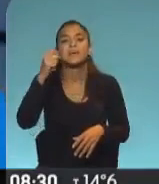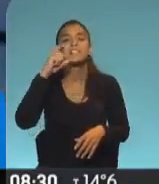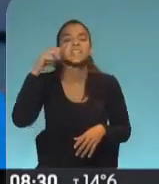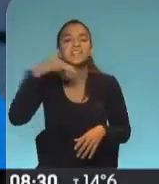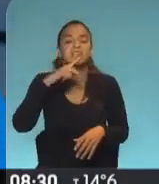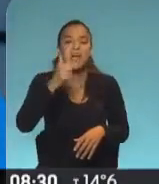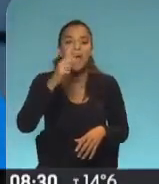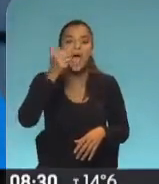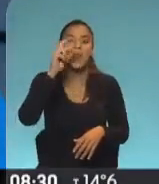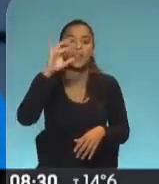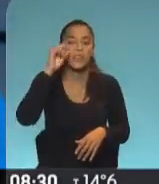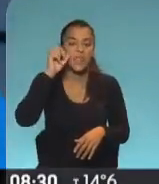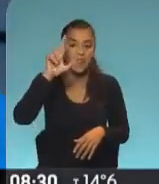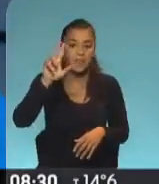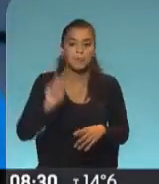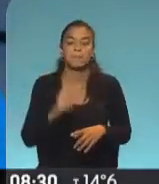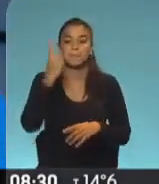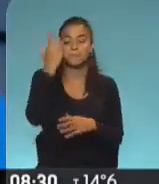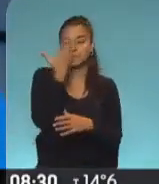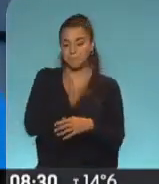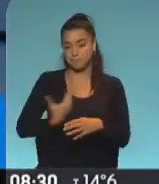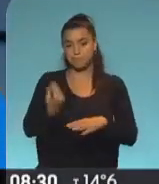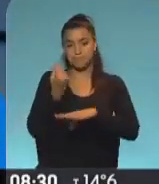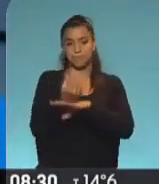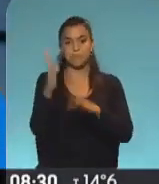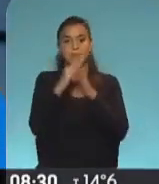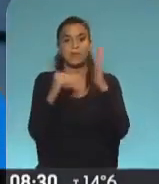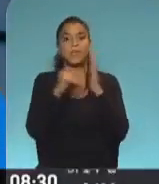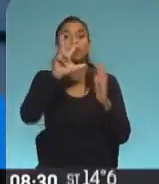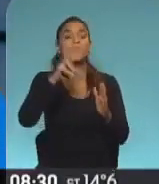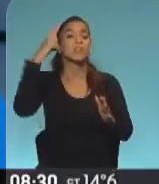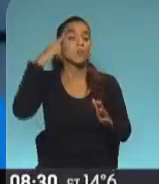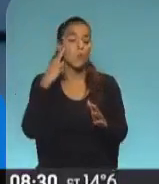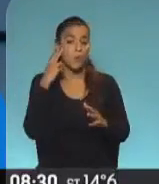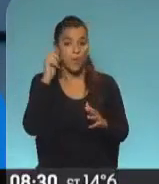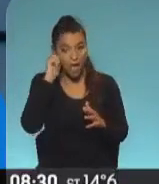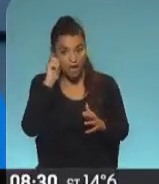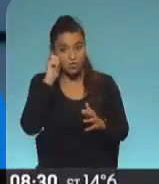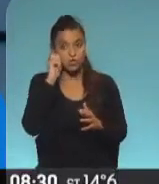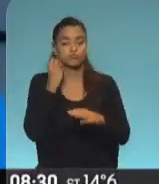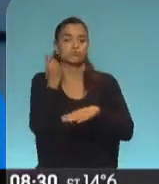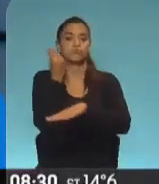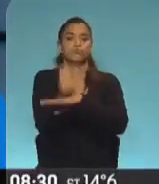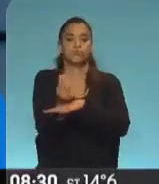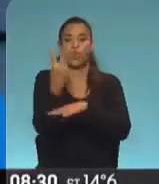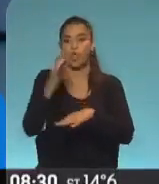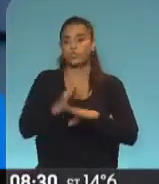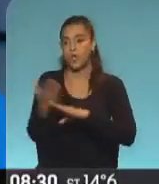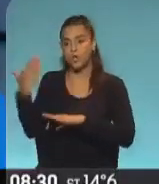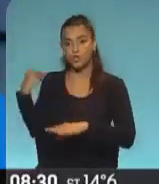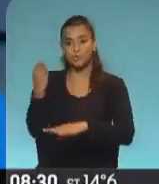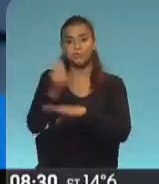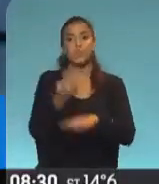Ardern, que es la primera ministra neozelandesa, tiene solo 39 años, llegó al poder hace 2 años,